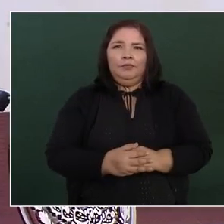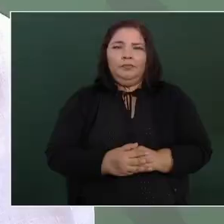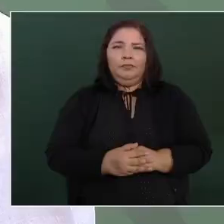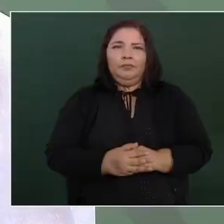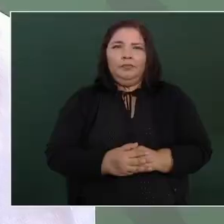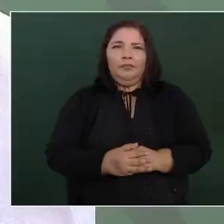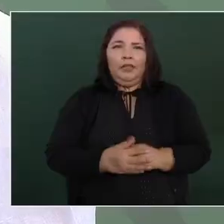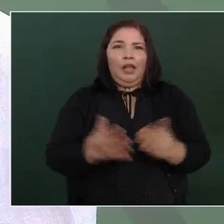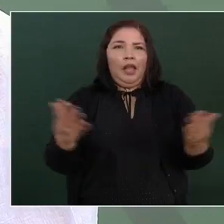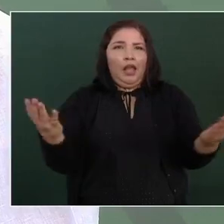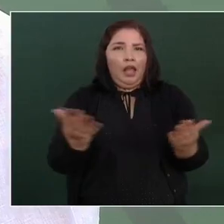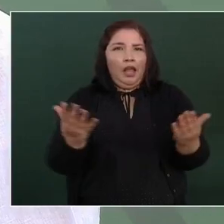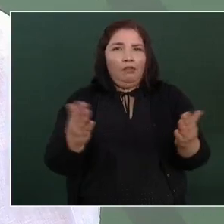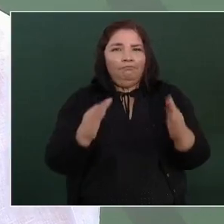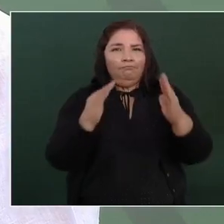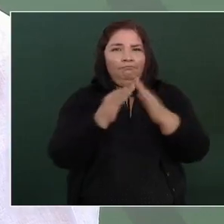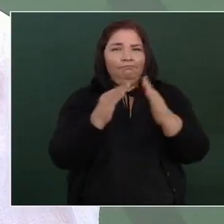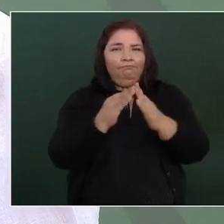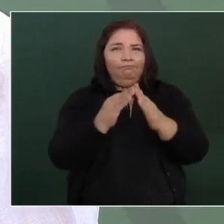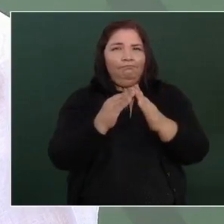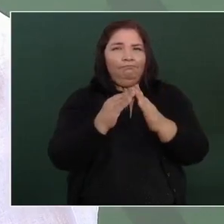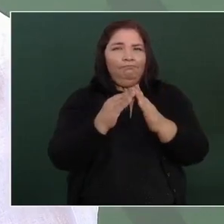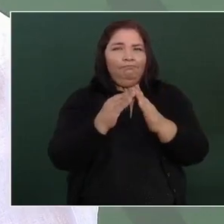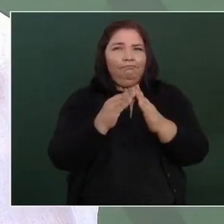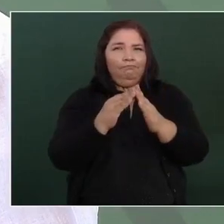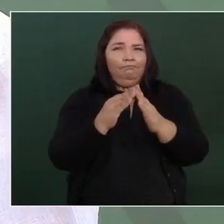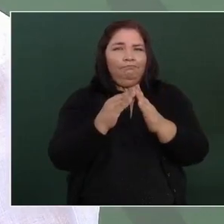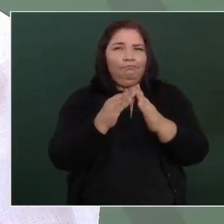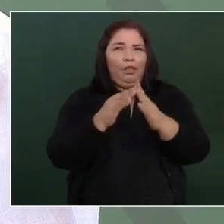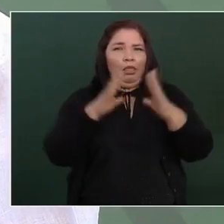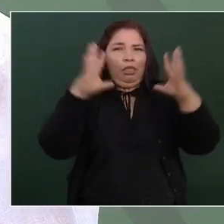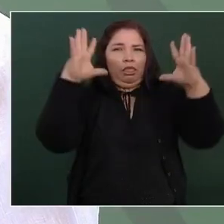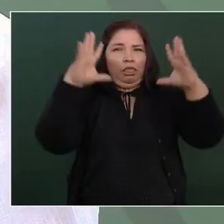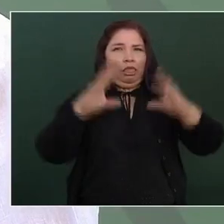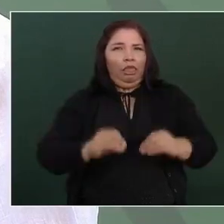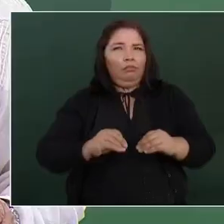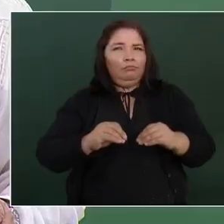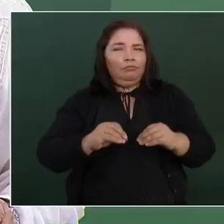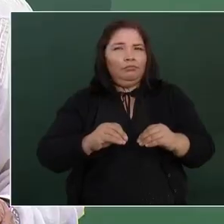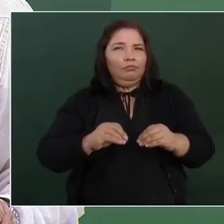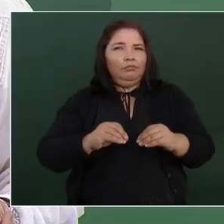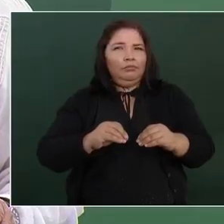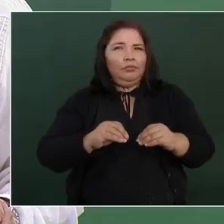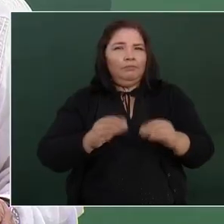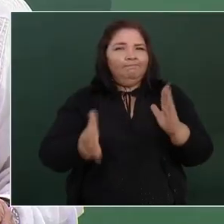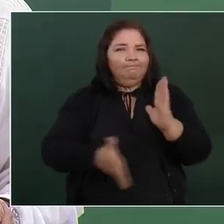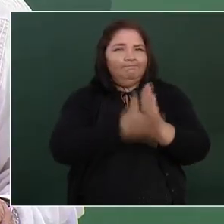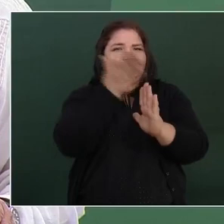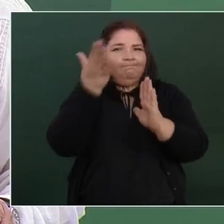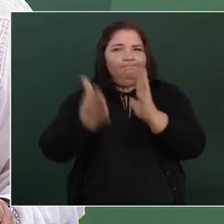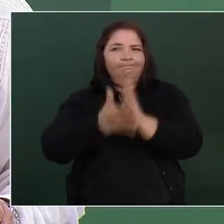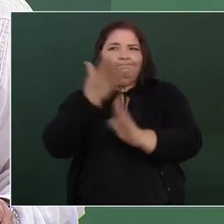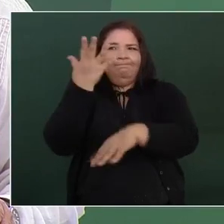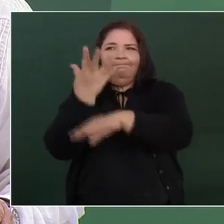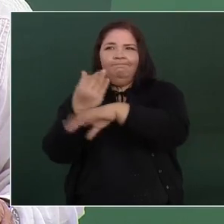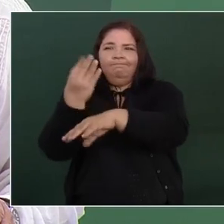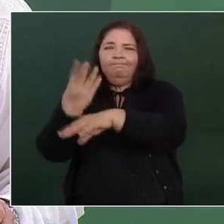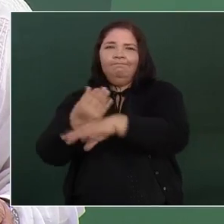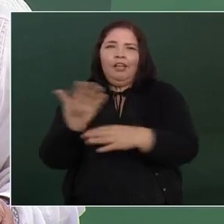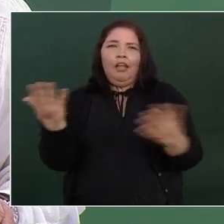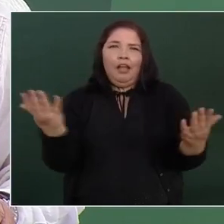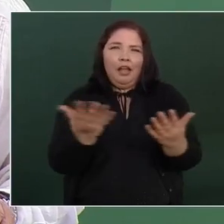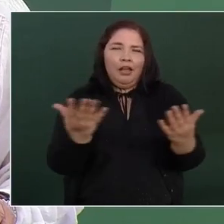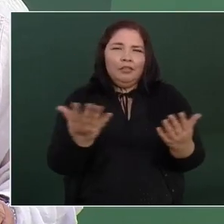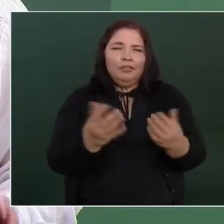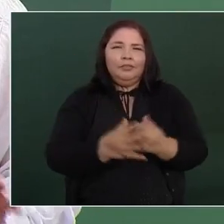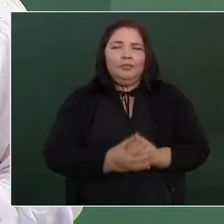Parar las casas que se destruyeron, rehabilitar las que se